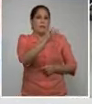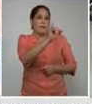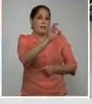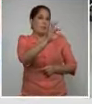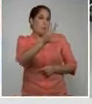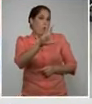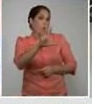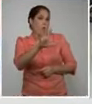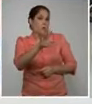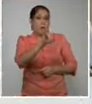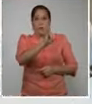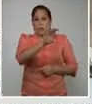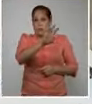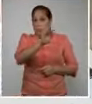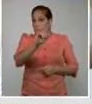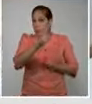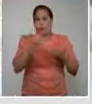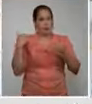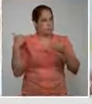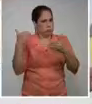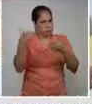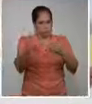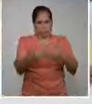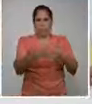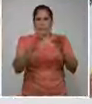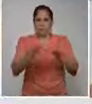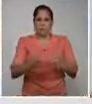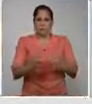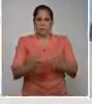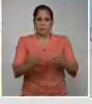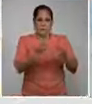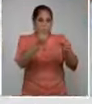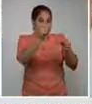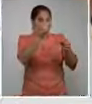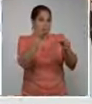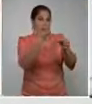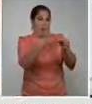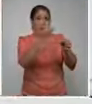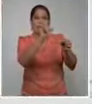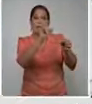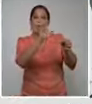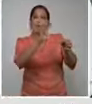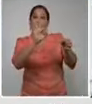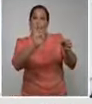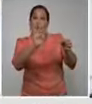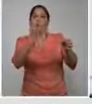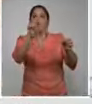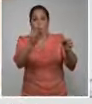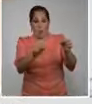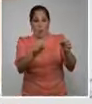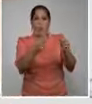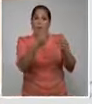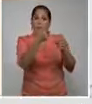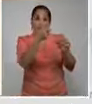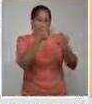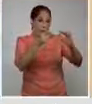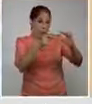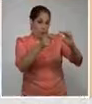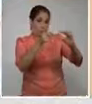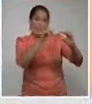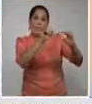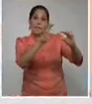es el 658 durante todo el ensayo. Y la vacuna 658 le corresponde a ese individuo siempre. Pero